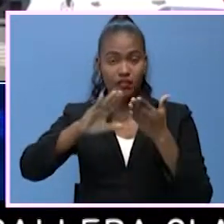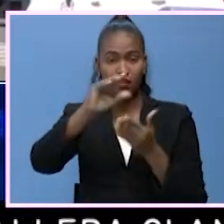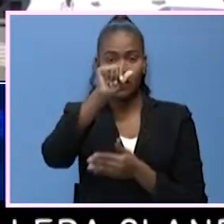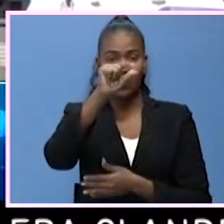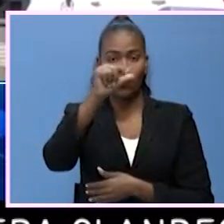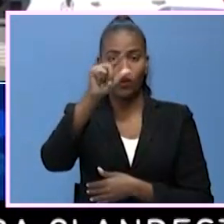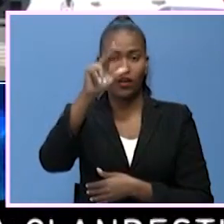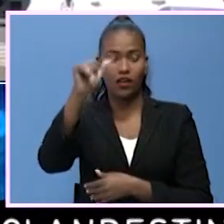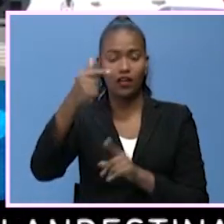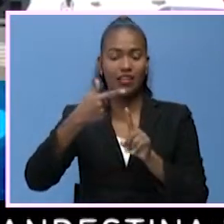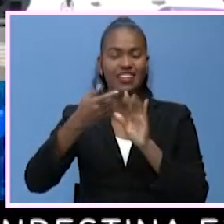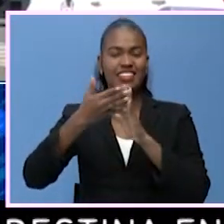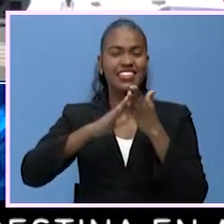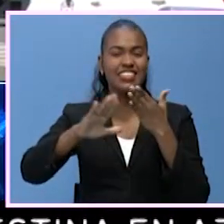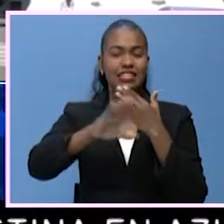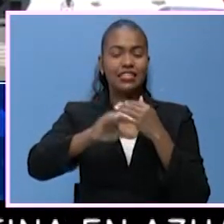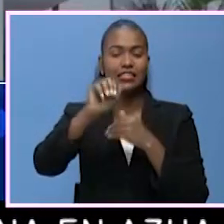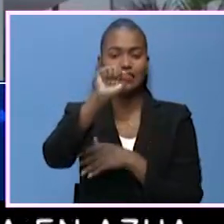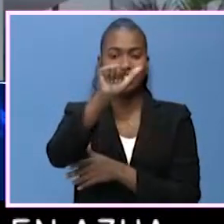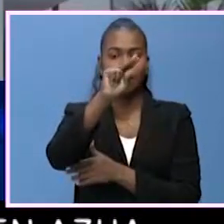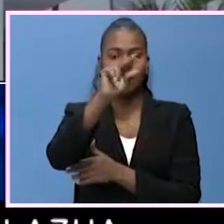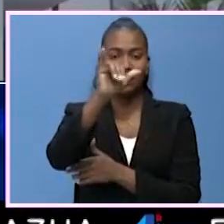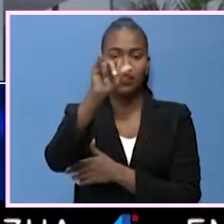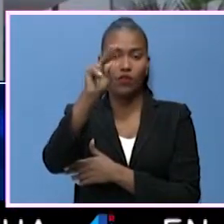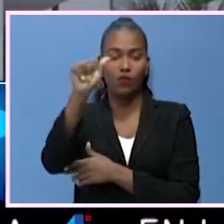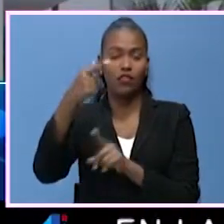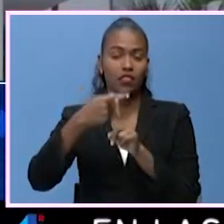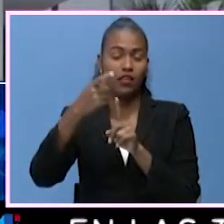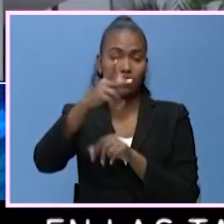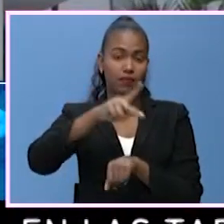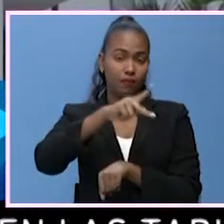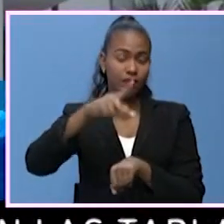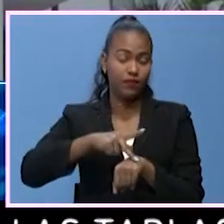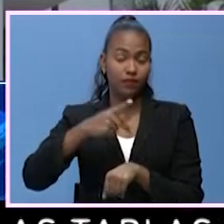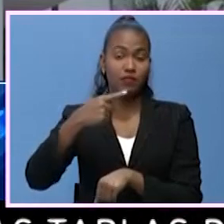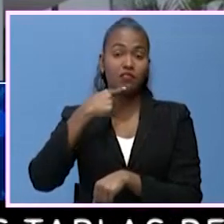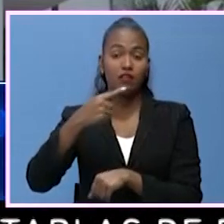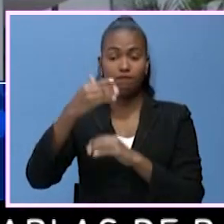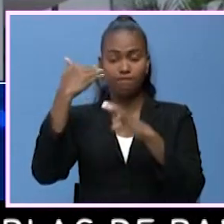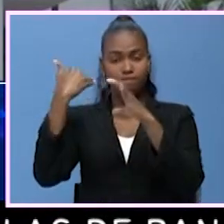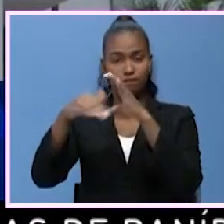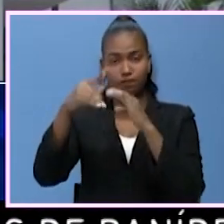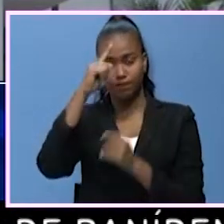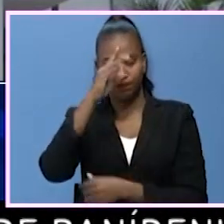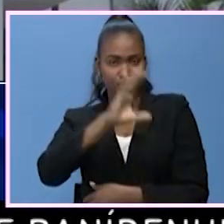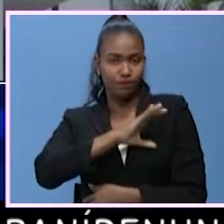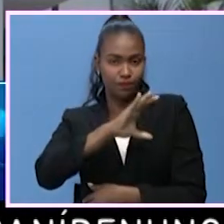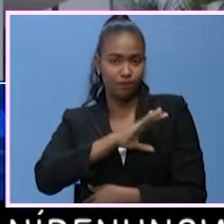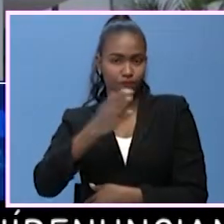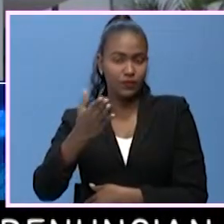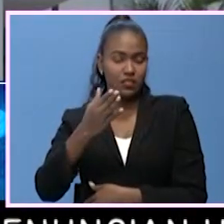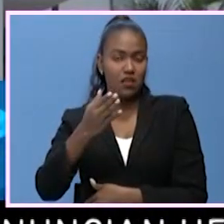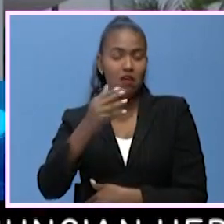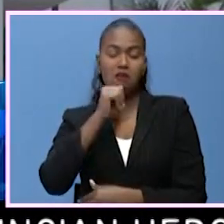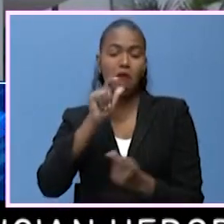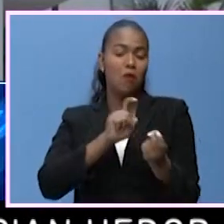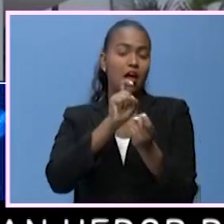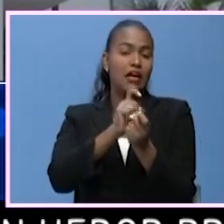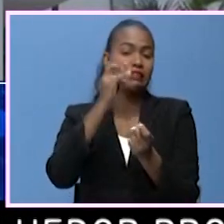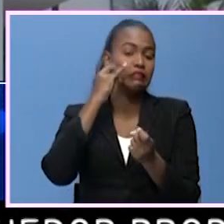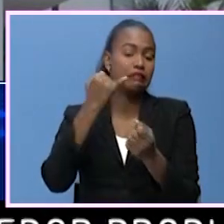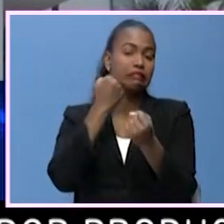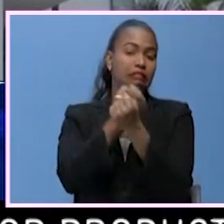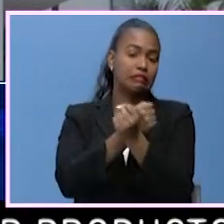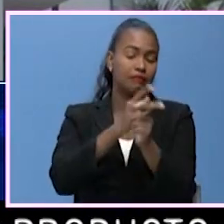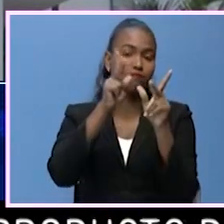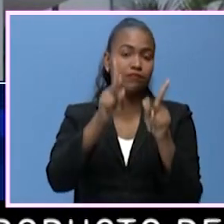Guajira, perteneciente al municipio de Sabana Yegua de esta provincia. Según una nota enviada por la policía, no se especifica si se apresó a